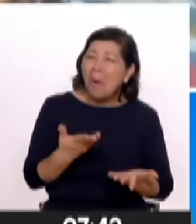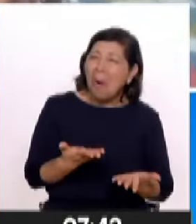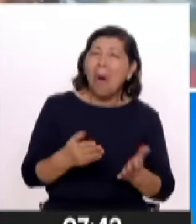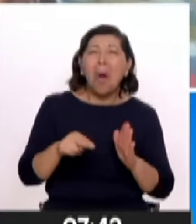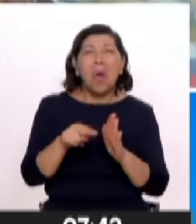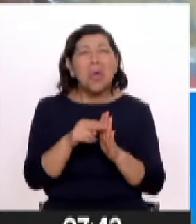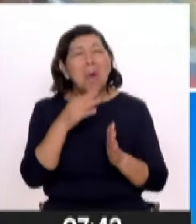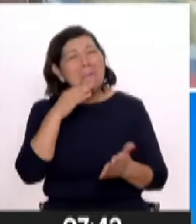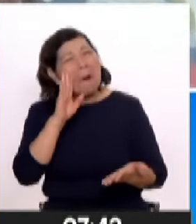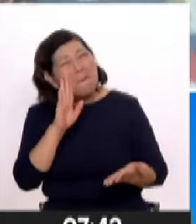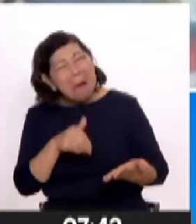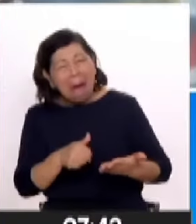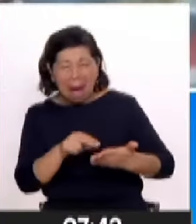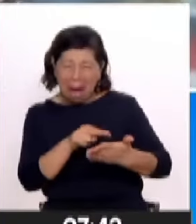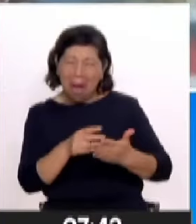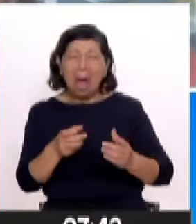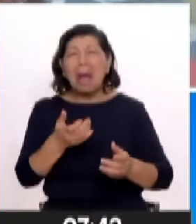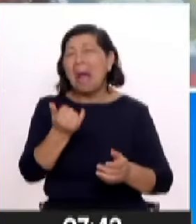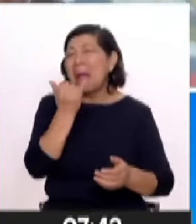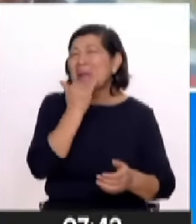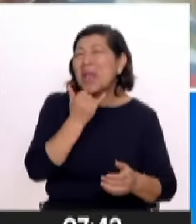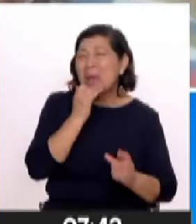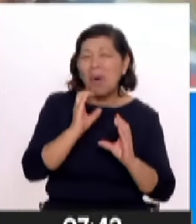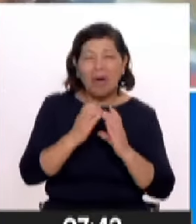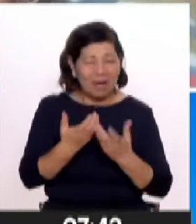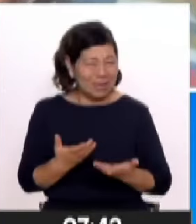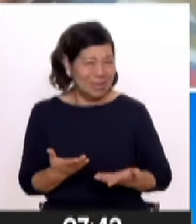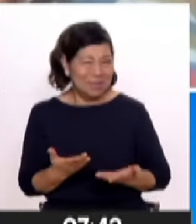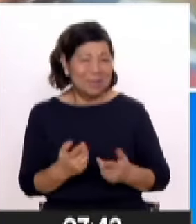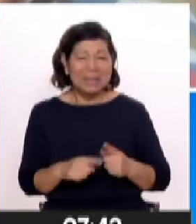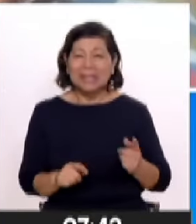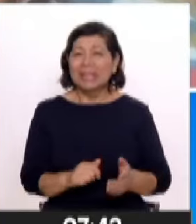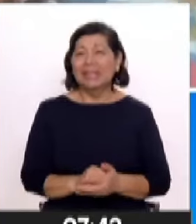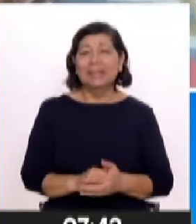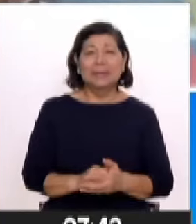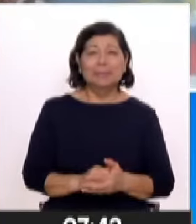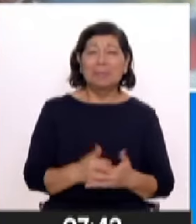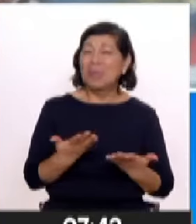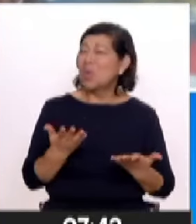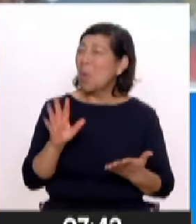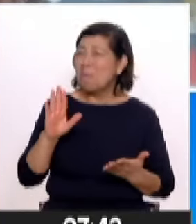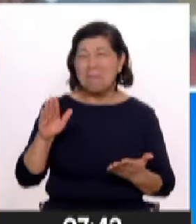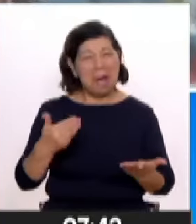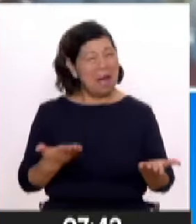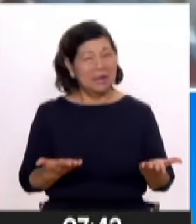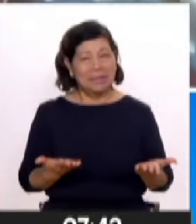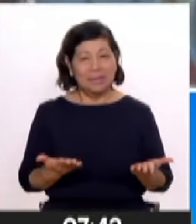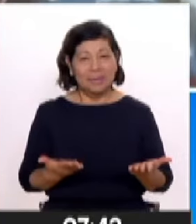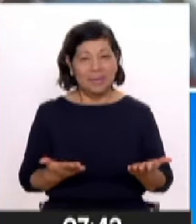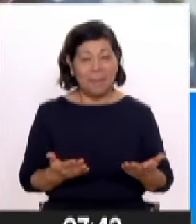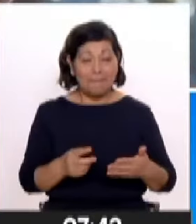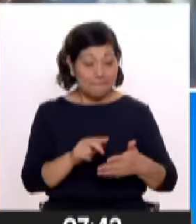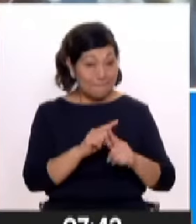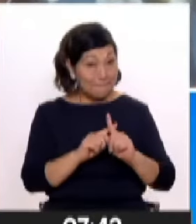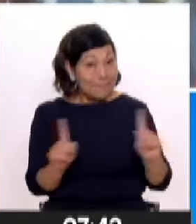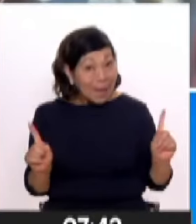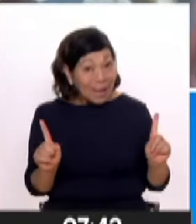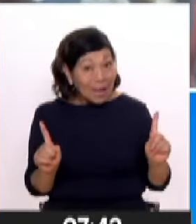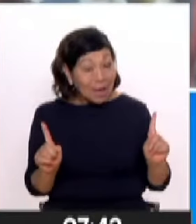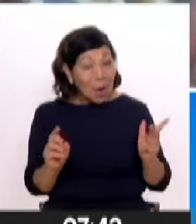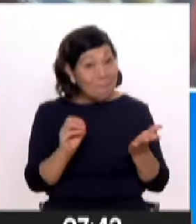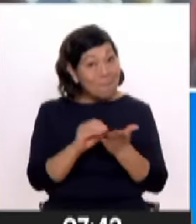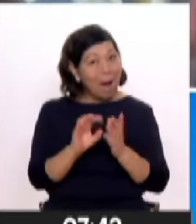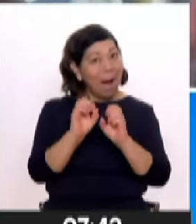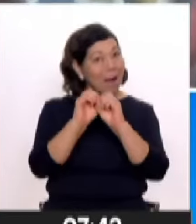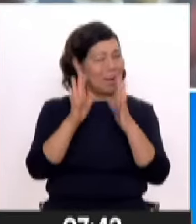que la norma está mal, que el Congreso se ha equivocado, que es injusto, ¿me entiende? Pero esos no